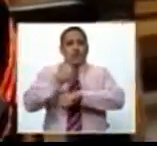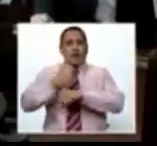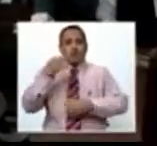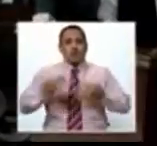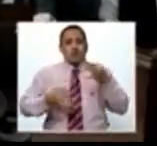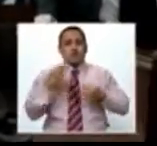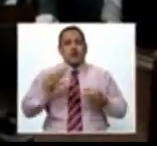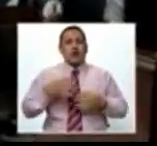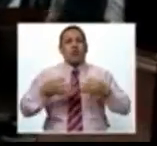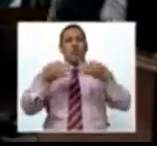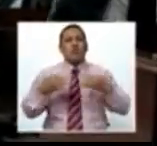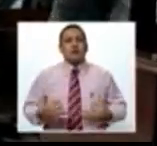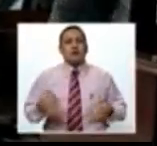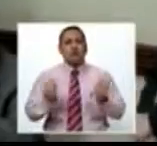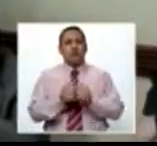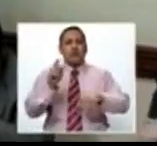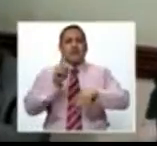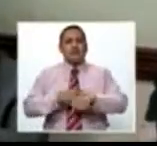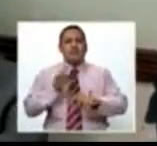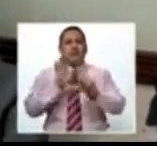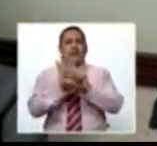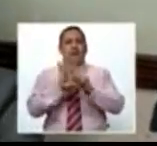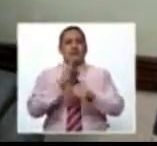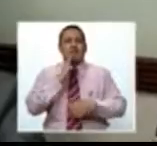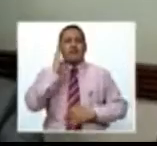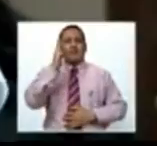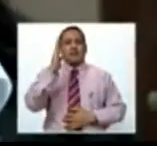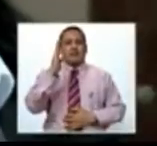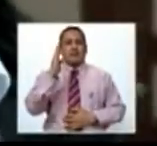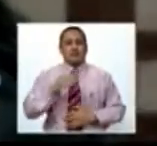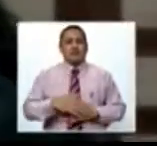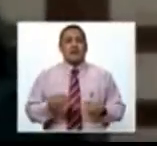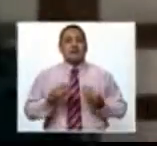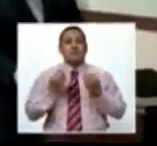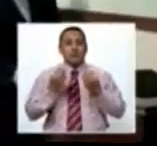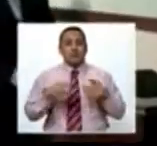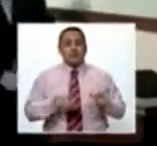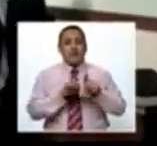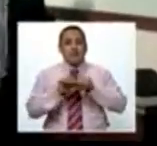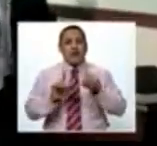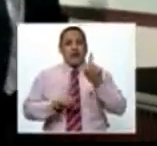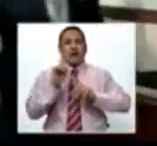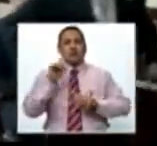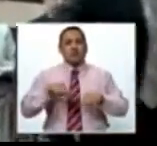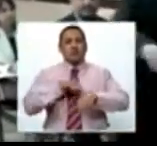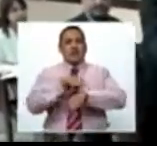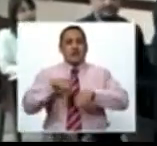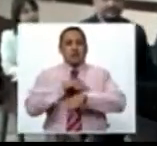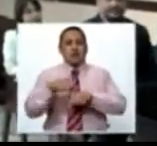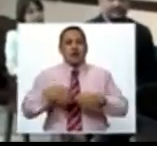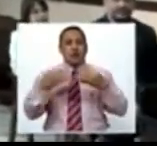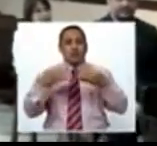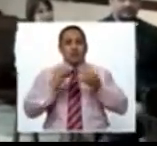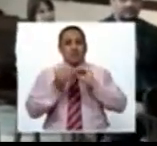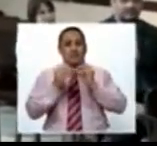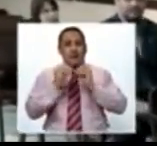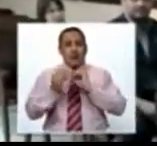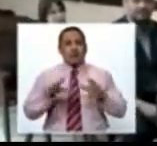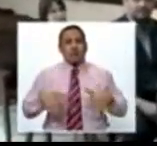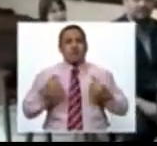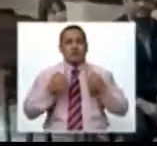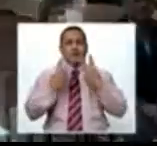judiciales cumplir con los plazos legalmente establecidos y que, por tanto, ciertos retrasos justificados